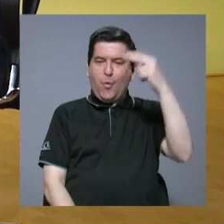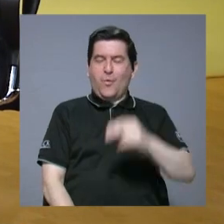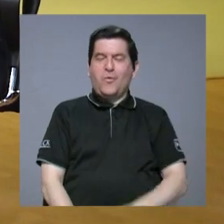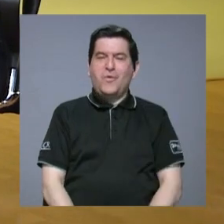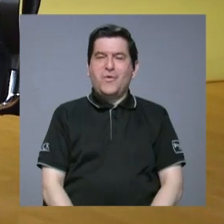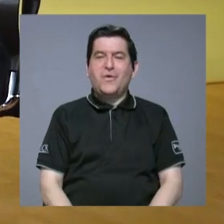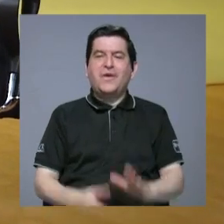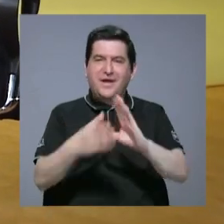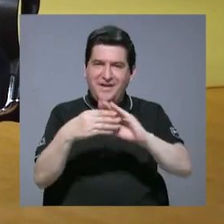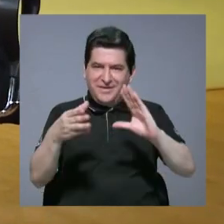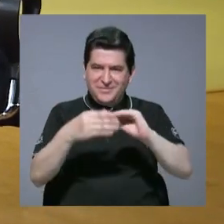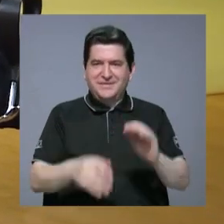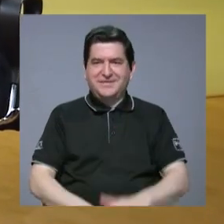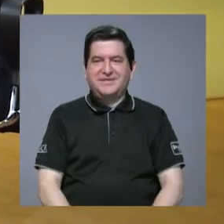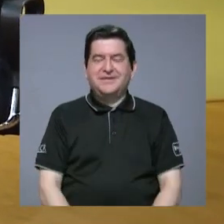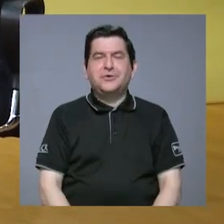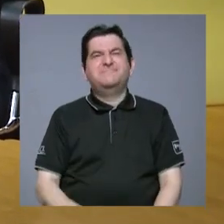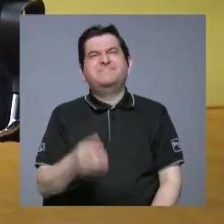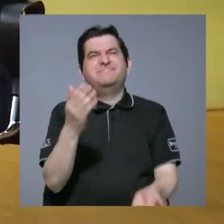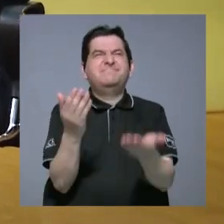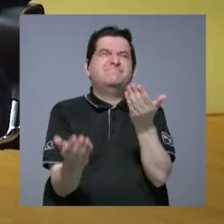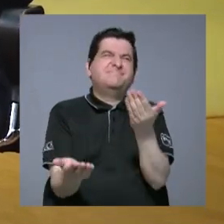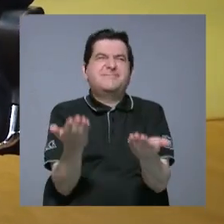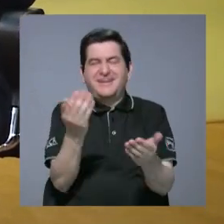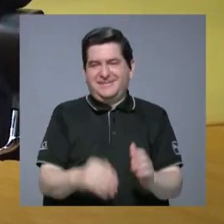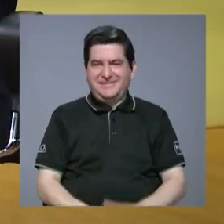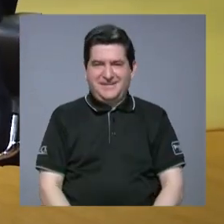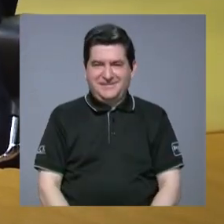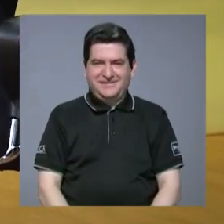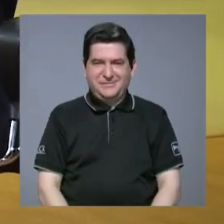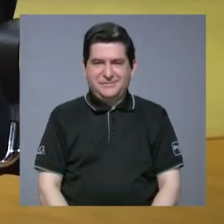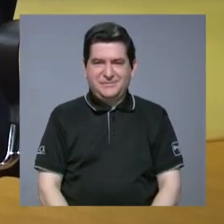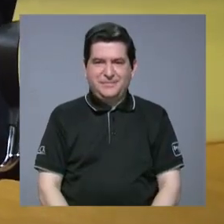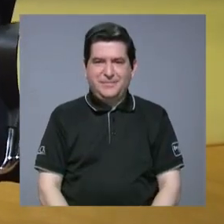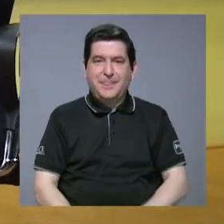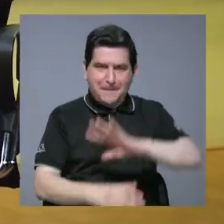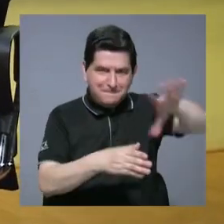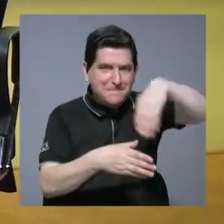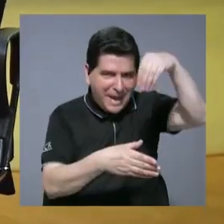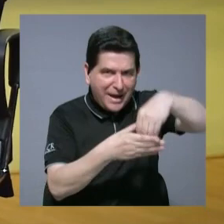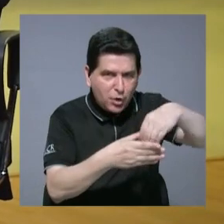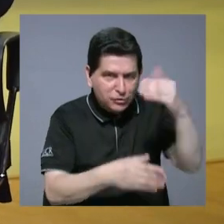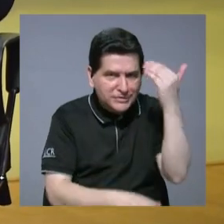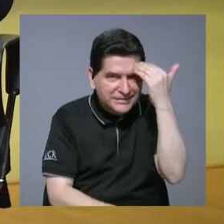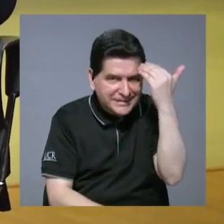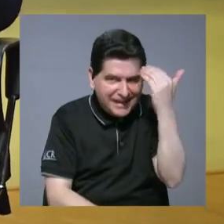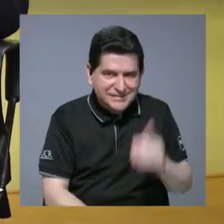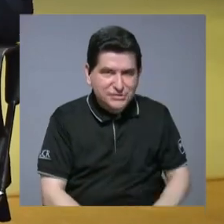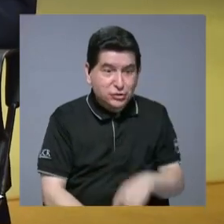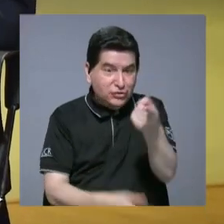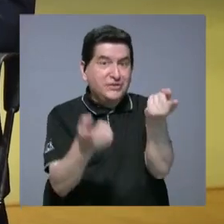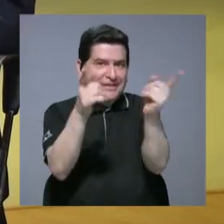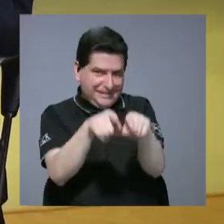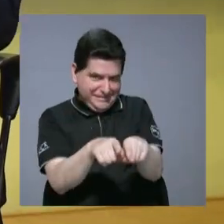ese comentario. Vea, tal vez para dar un contexto del hecho.